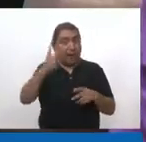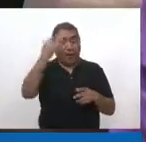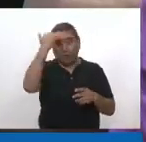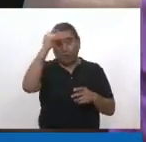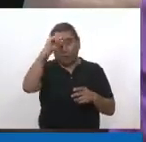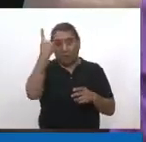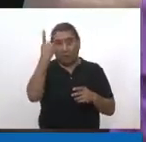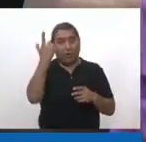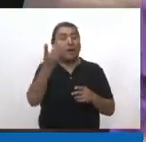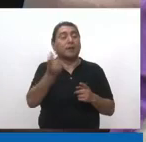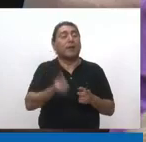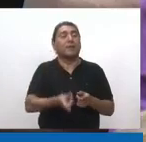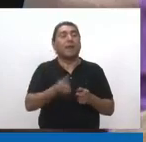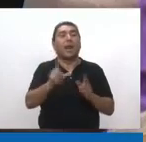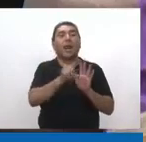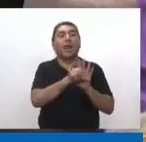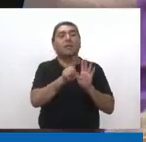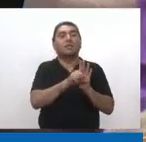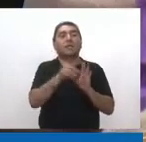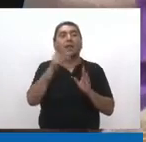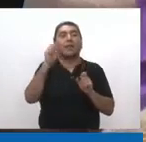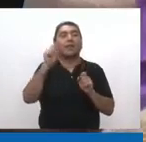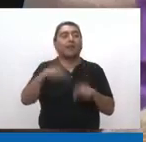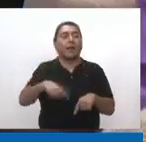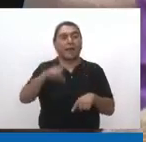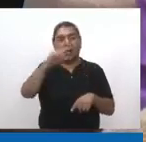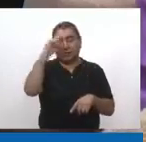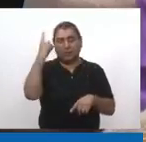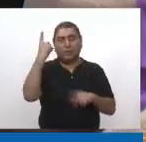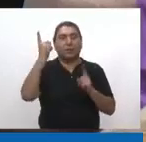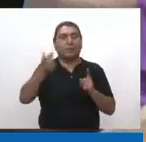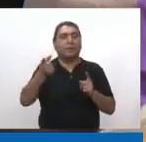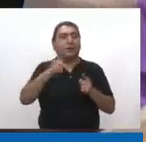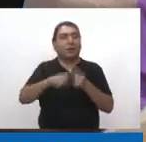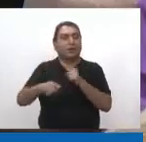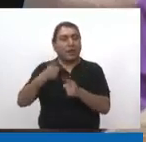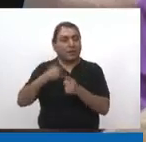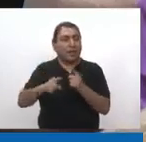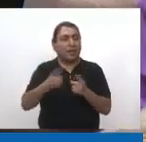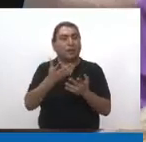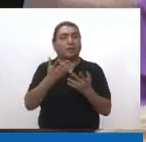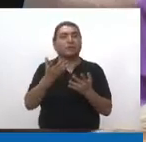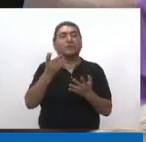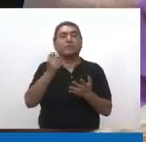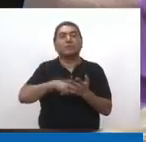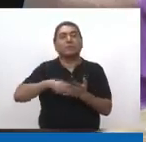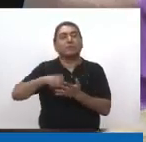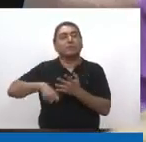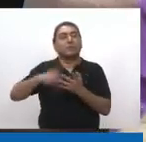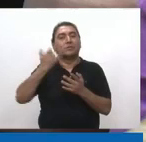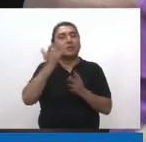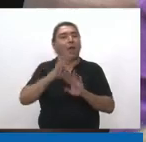Constitución Nacional y las leyes de la Nación y los tratados tienen conforma...